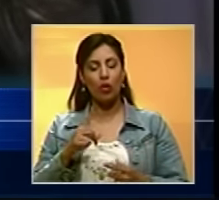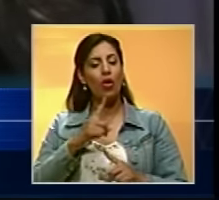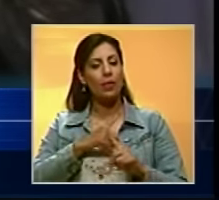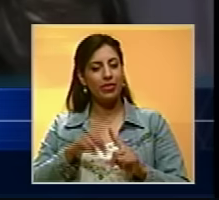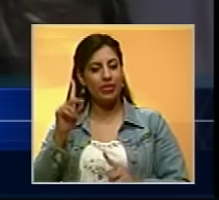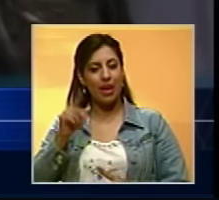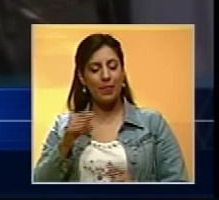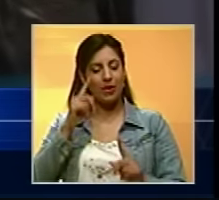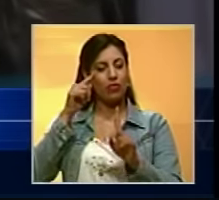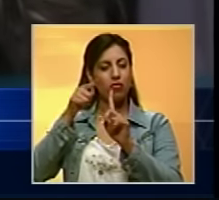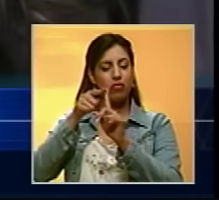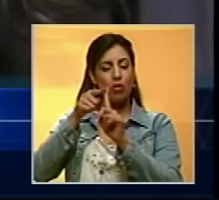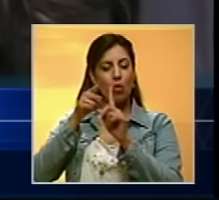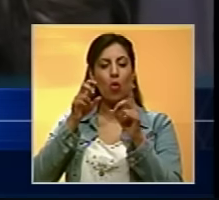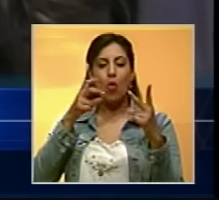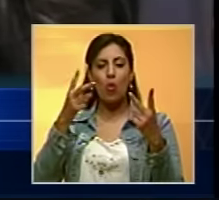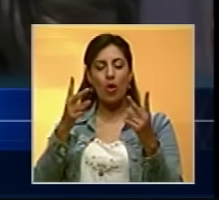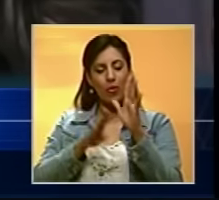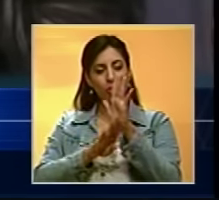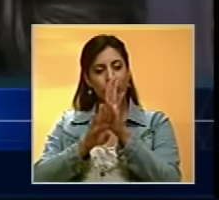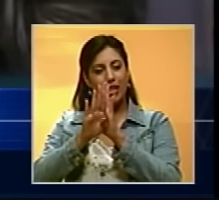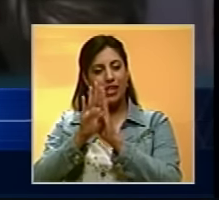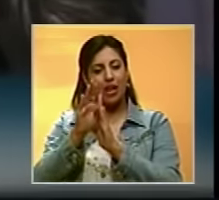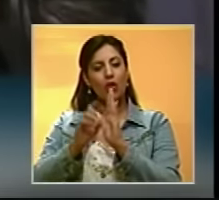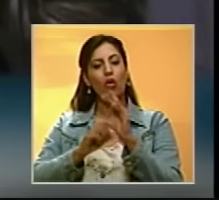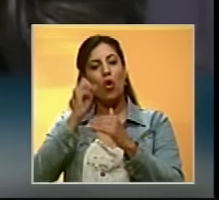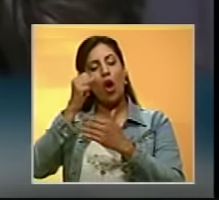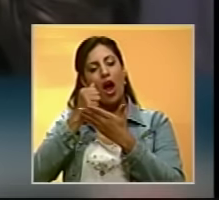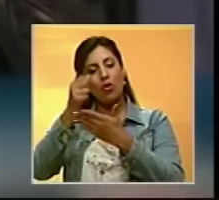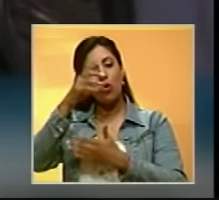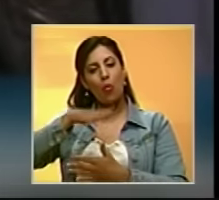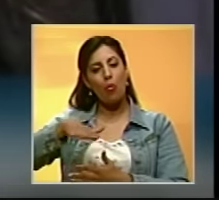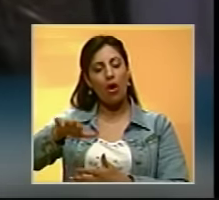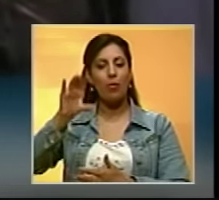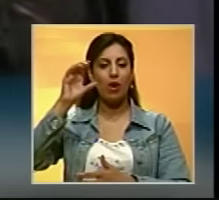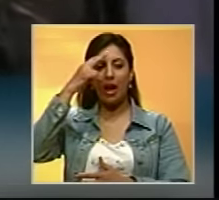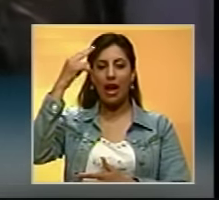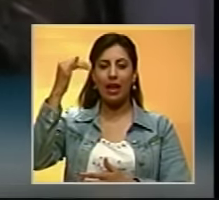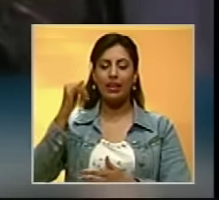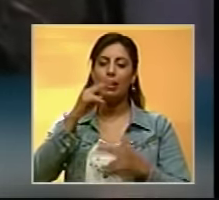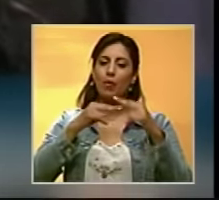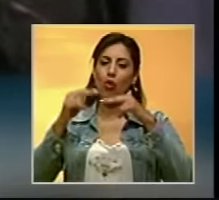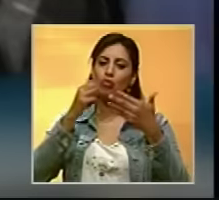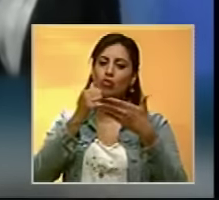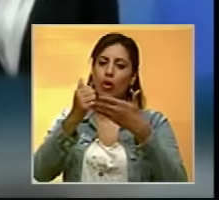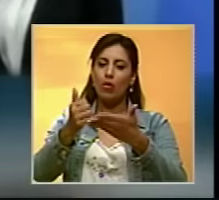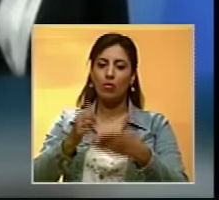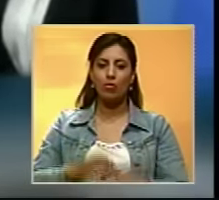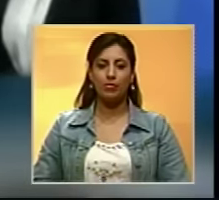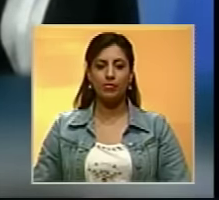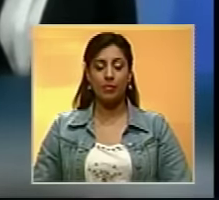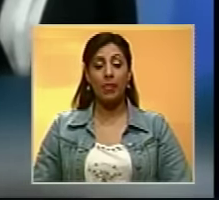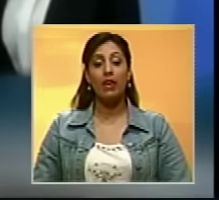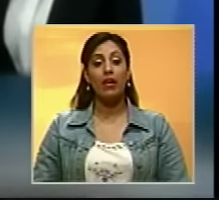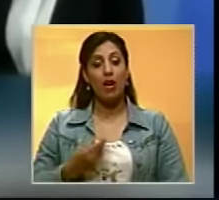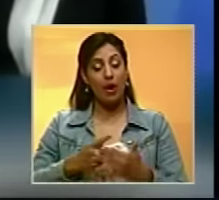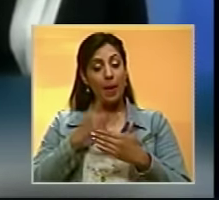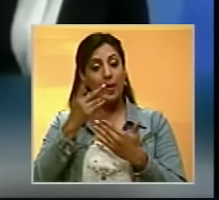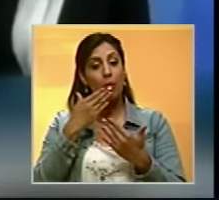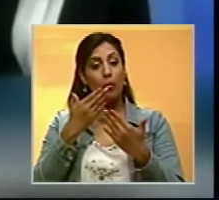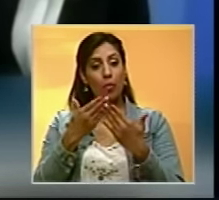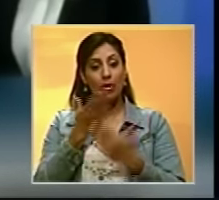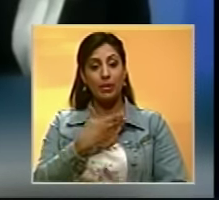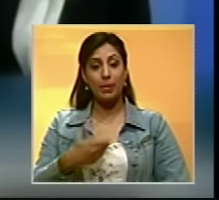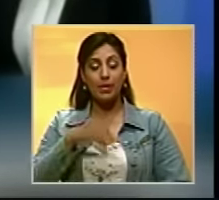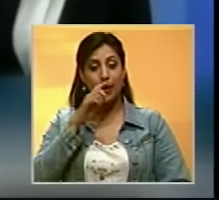sino también focalizar en el desarrollo del pueblo Haití y en los aspectos de infraestructura El plan fue propuesto por el